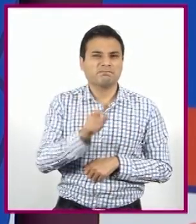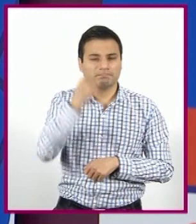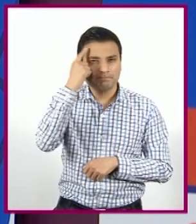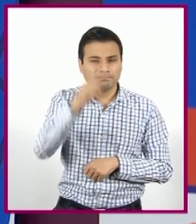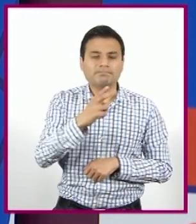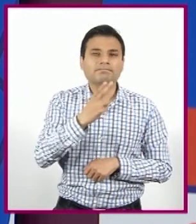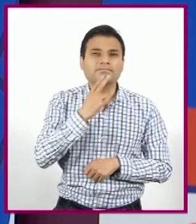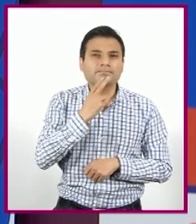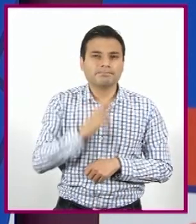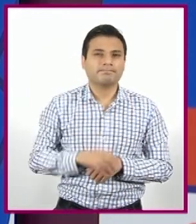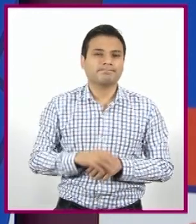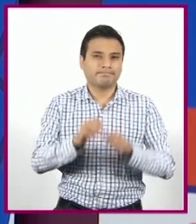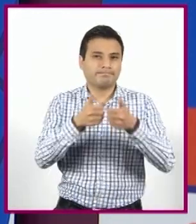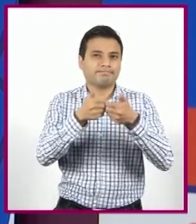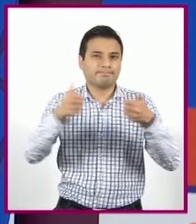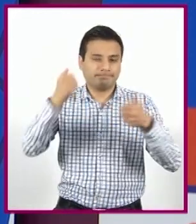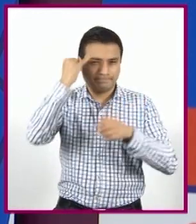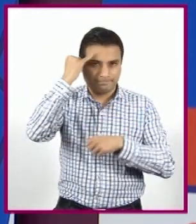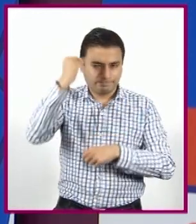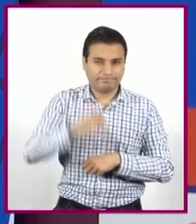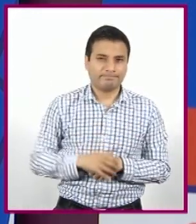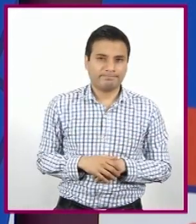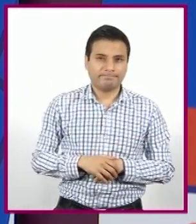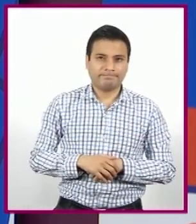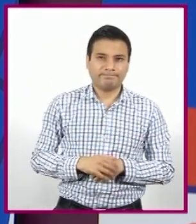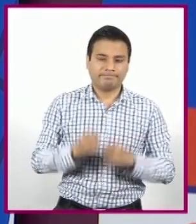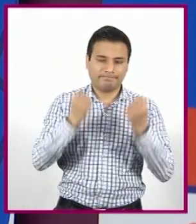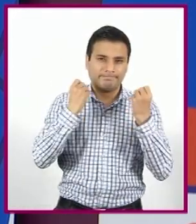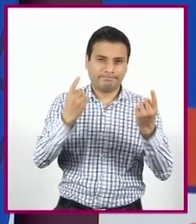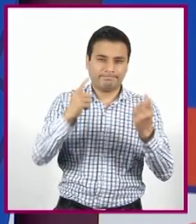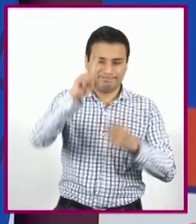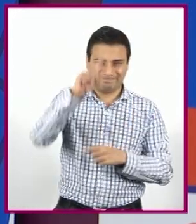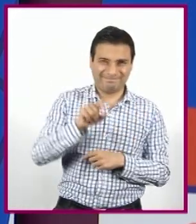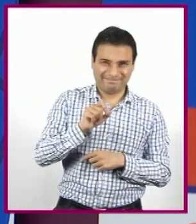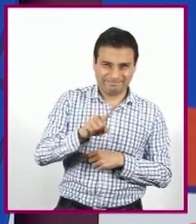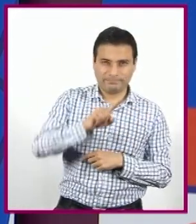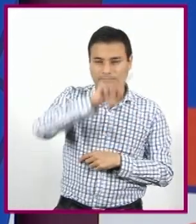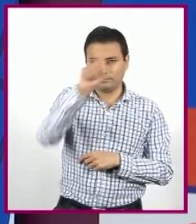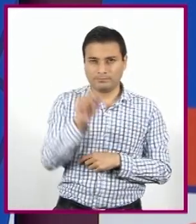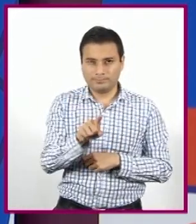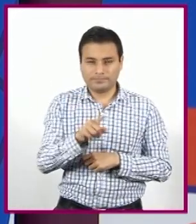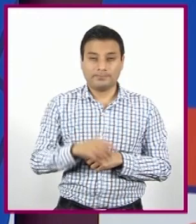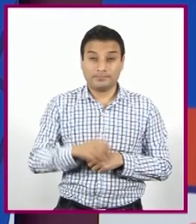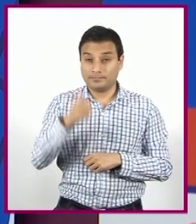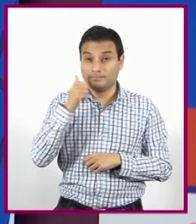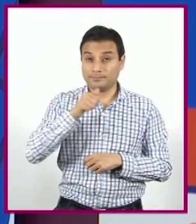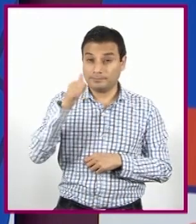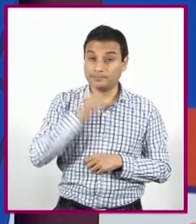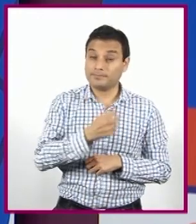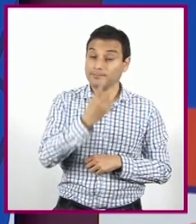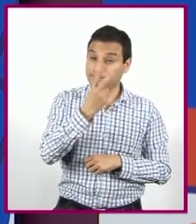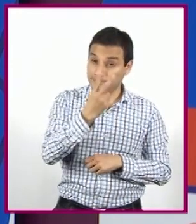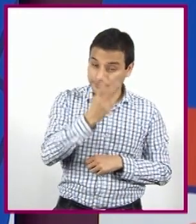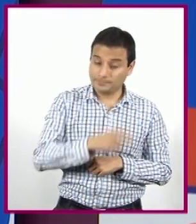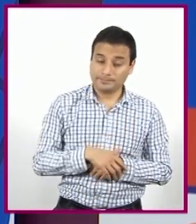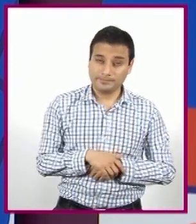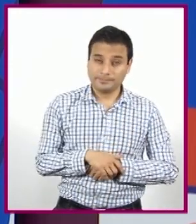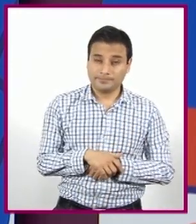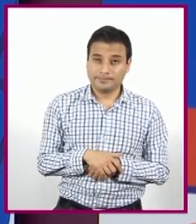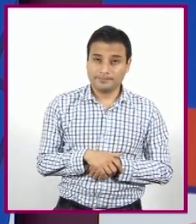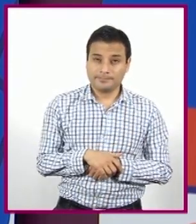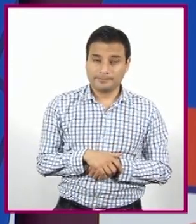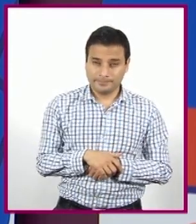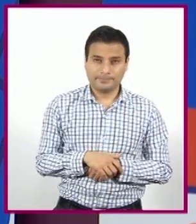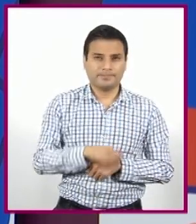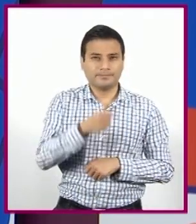ideas y enumerar, signos de interrogación y admiración al inicio y final de la oración,